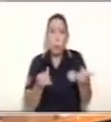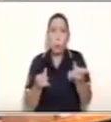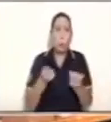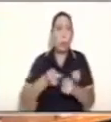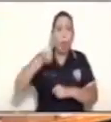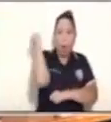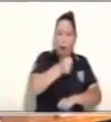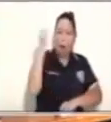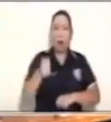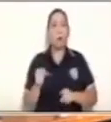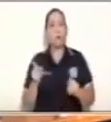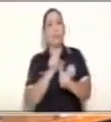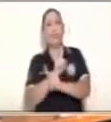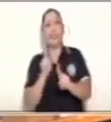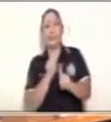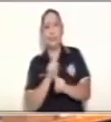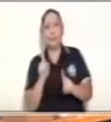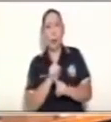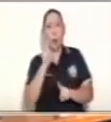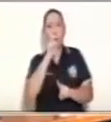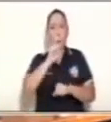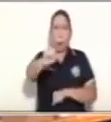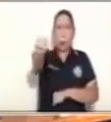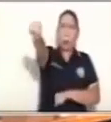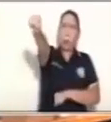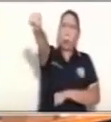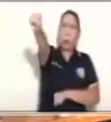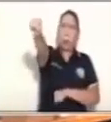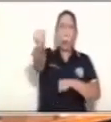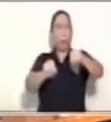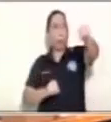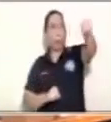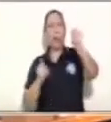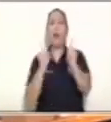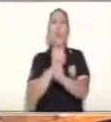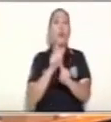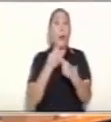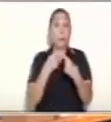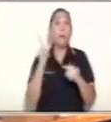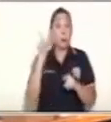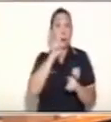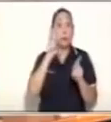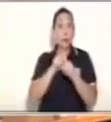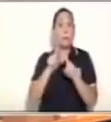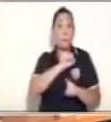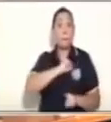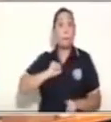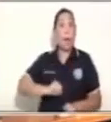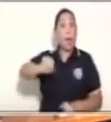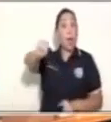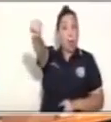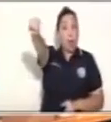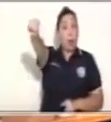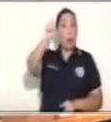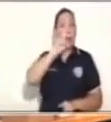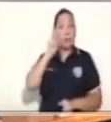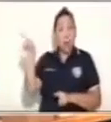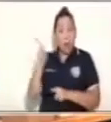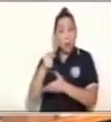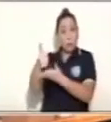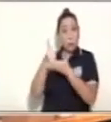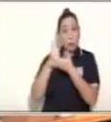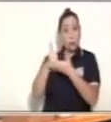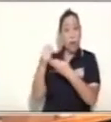un martillo como Thor, tampoco les salen telarañas de acá como a Spider-Man, pero sin duda alguna nos dan y nos